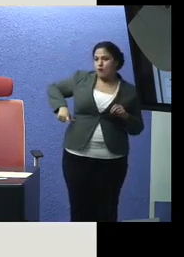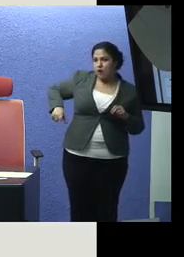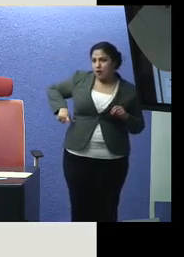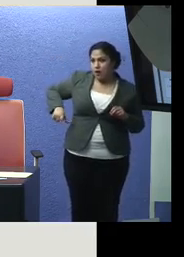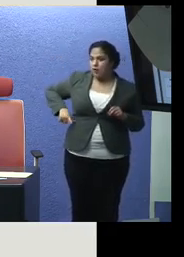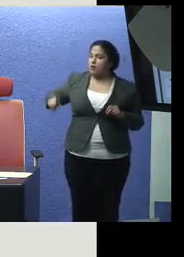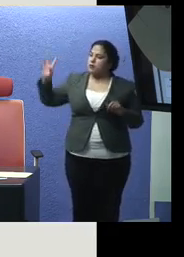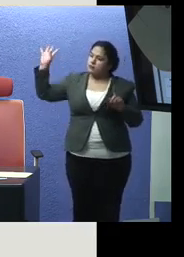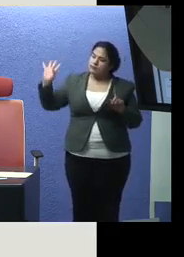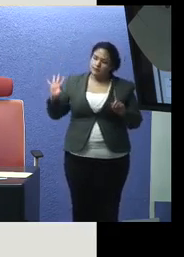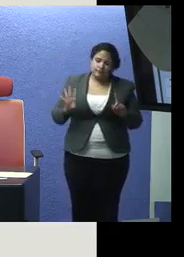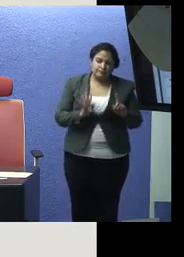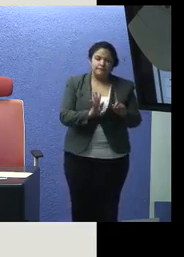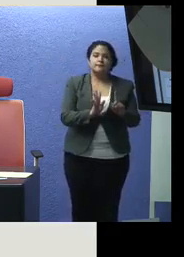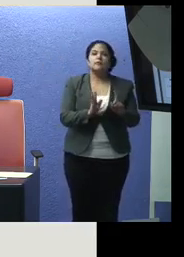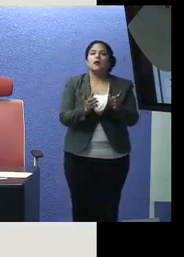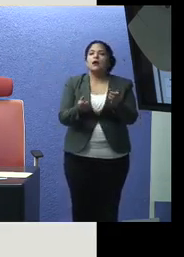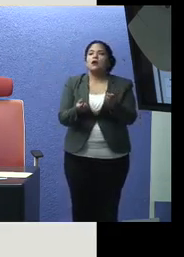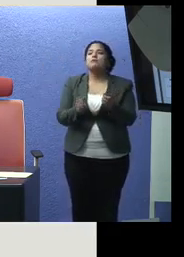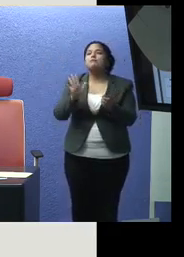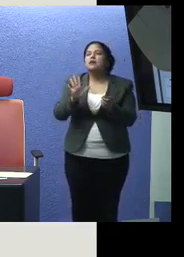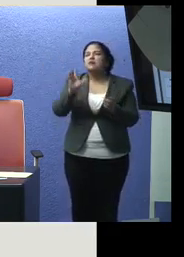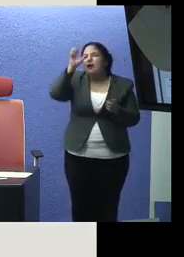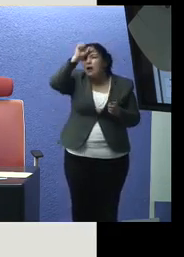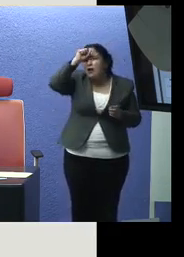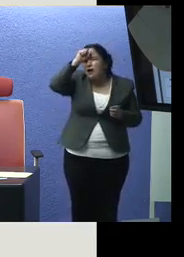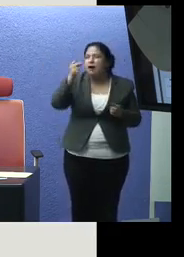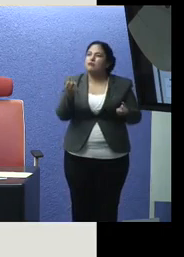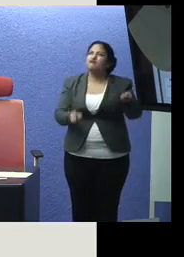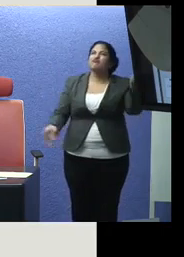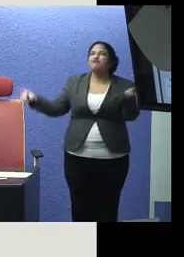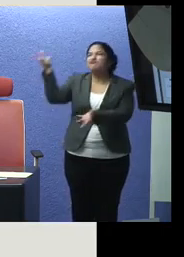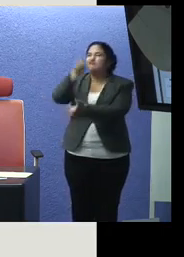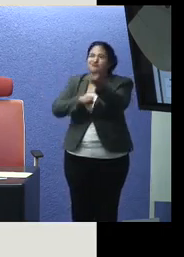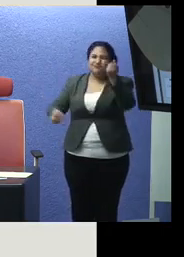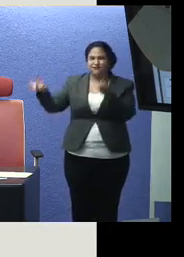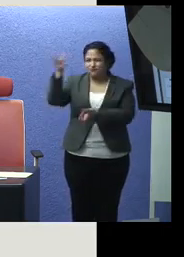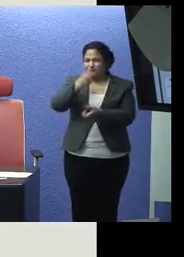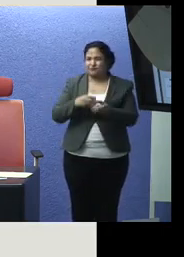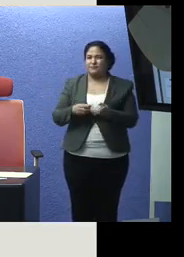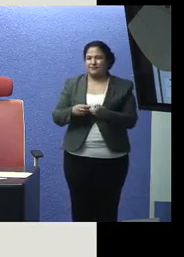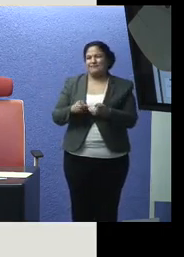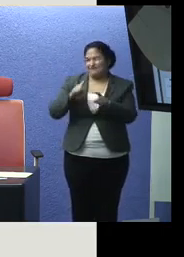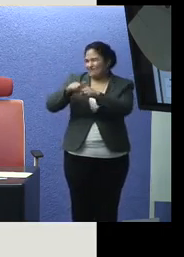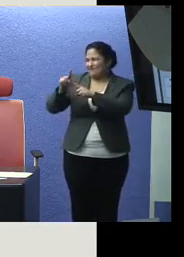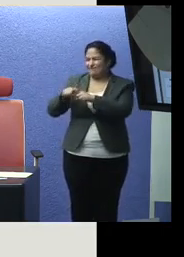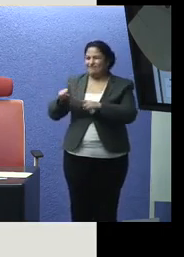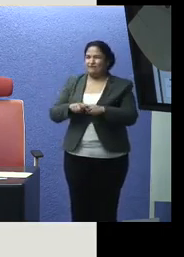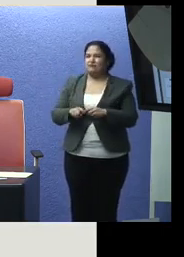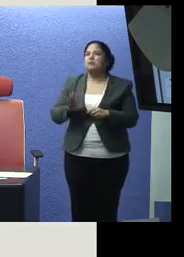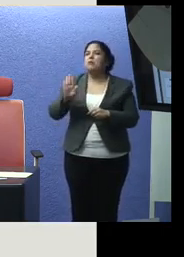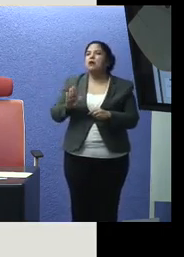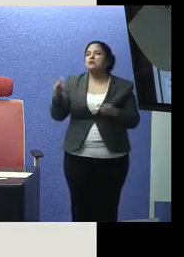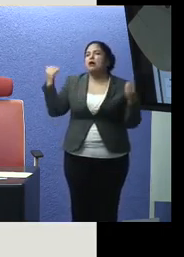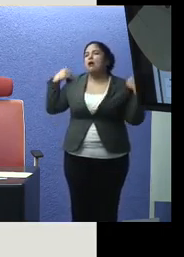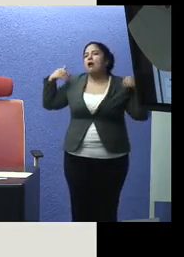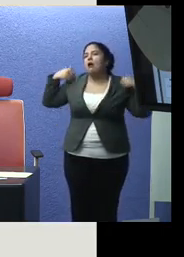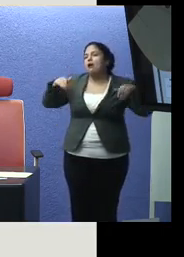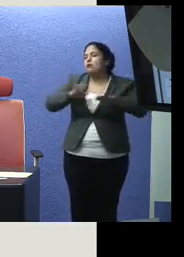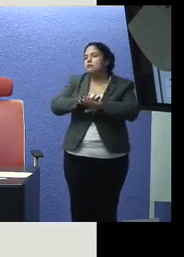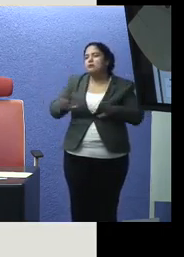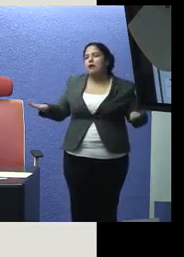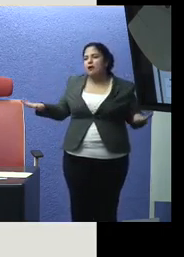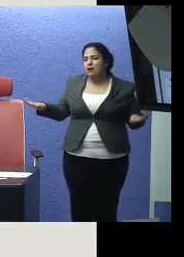por ejemplo, o tras la llegada del cristianismo, lo que ocurría es que